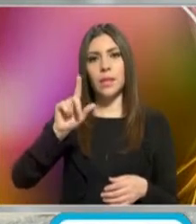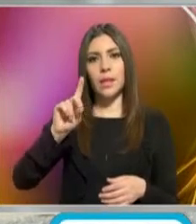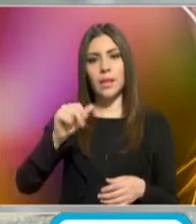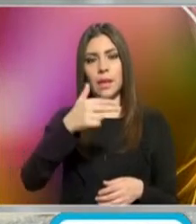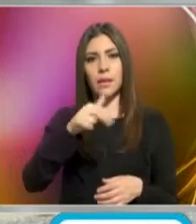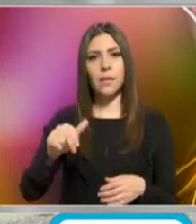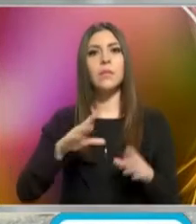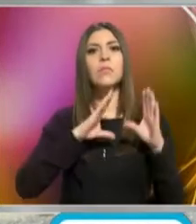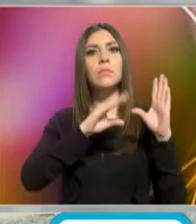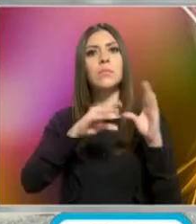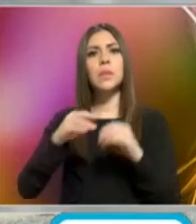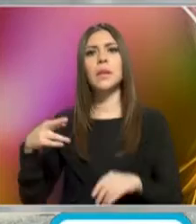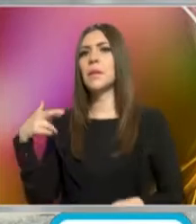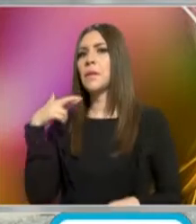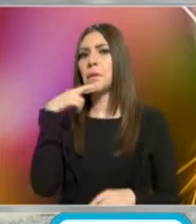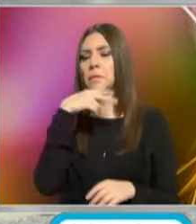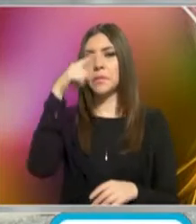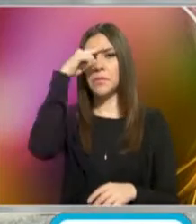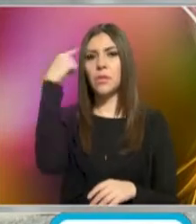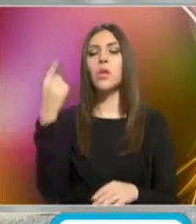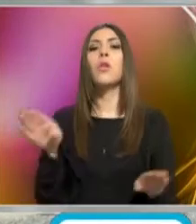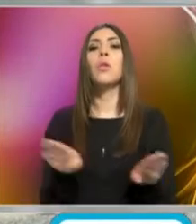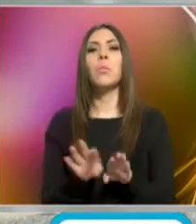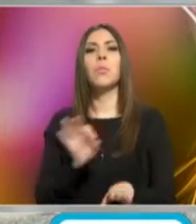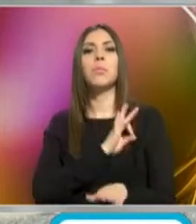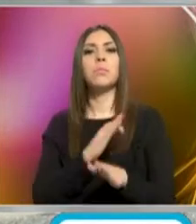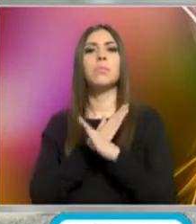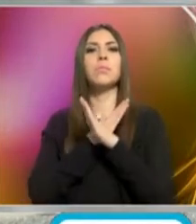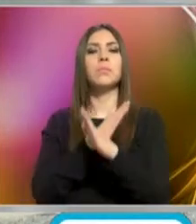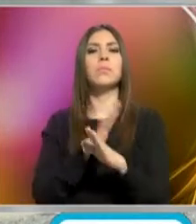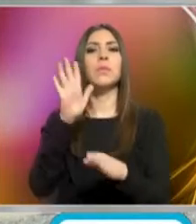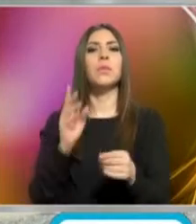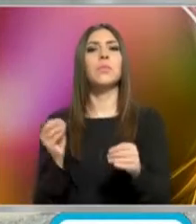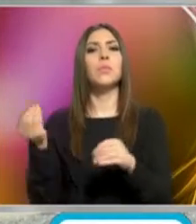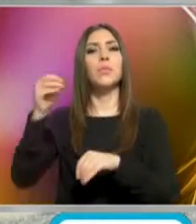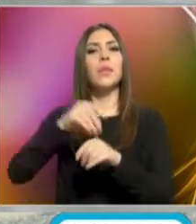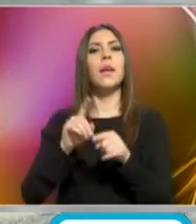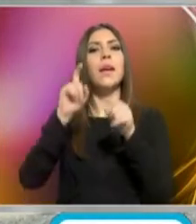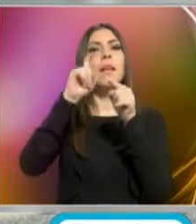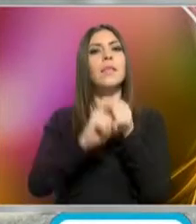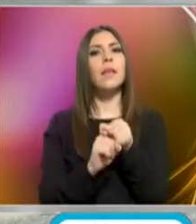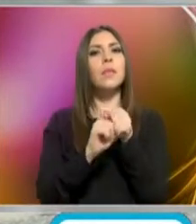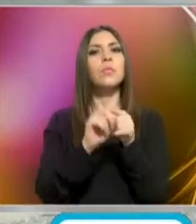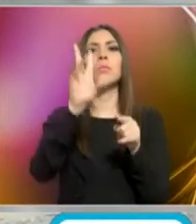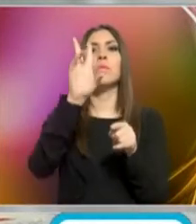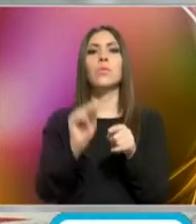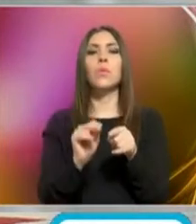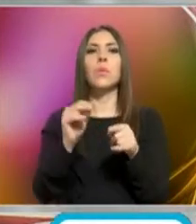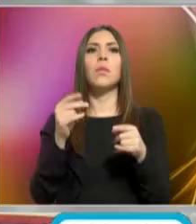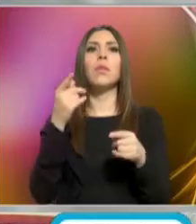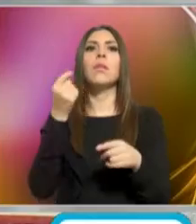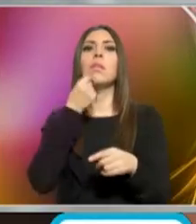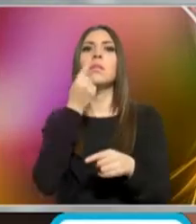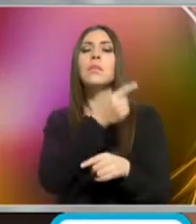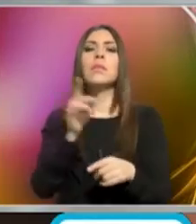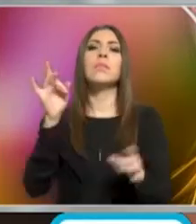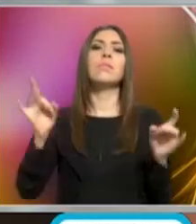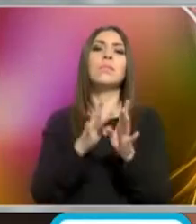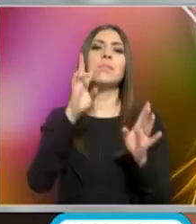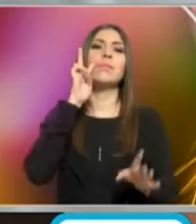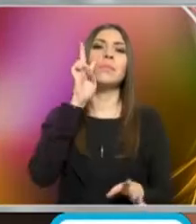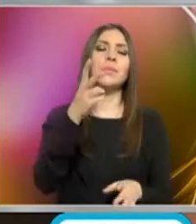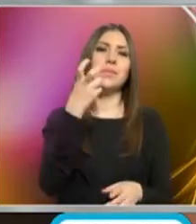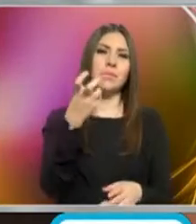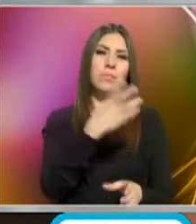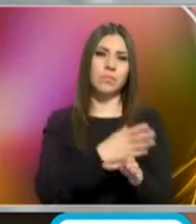Pisu, nos va a enseñar rápidamente cómo poder poner estos candados para que no caigamos, ¿no? En este tipo de